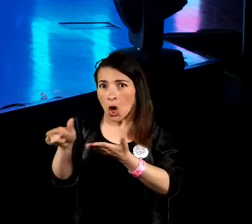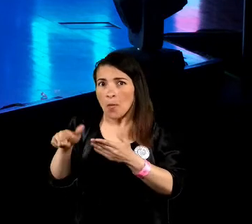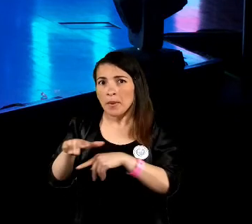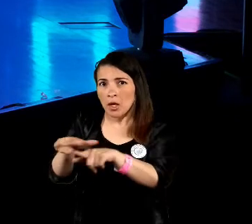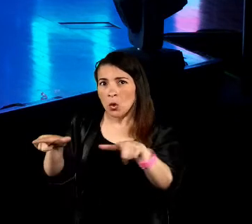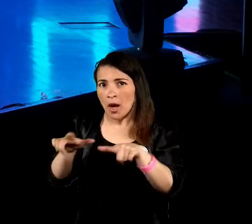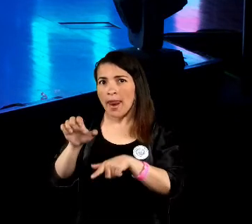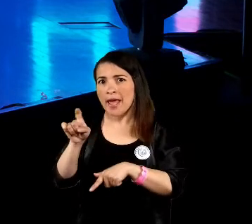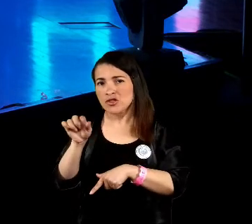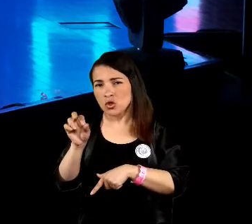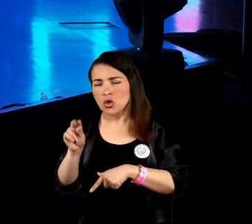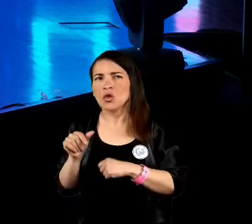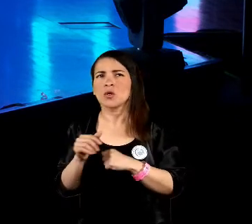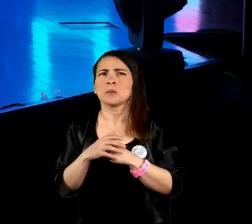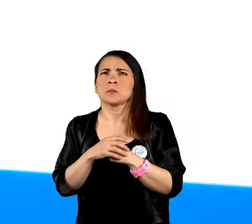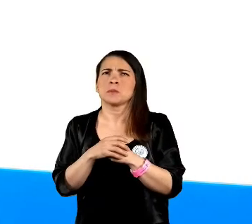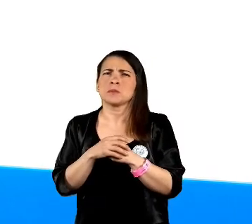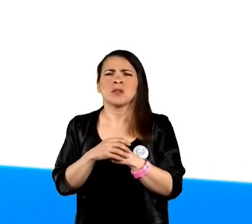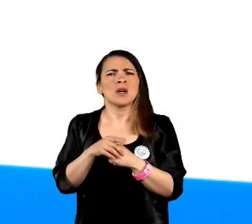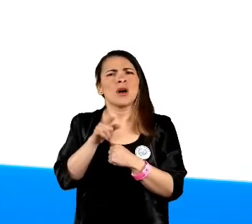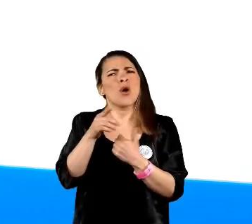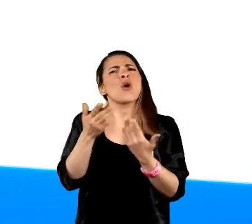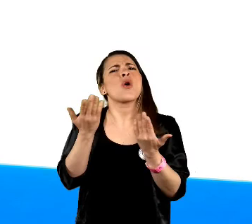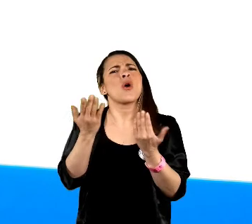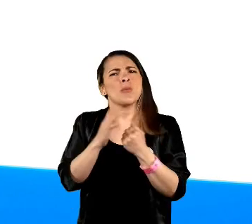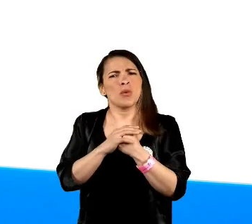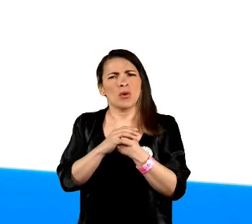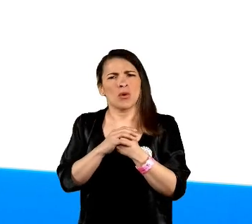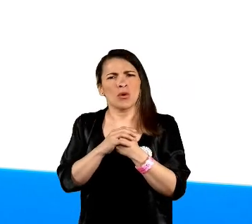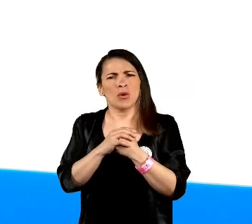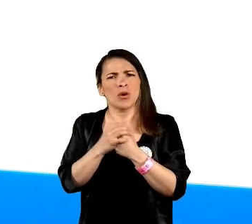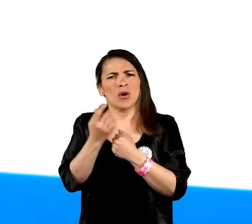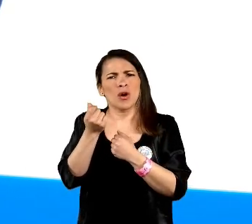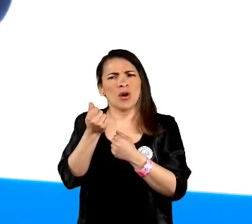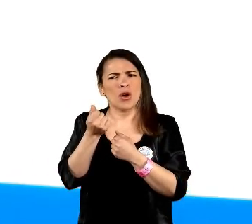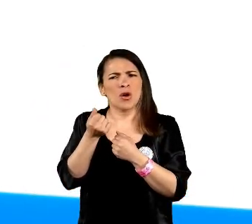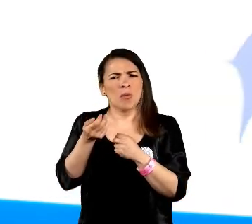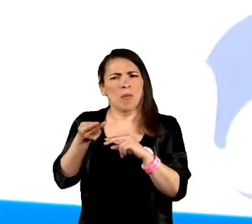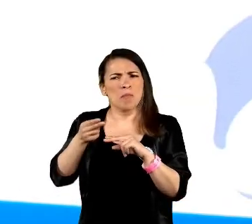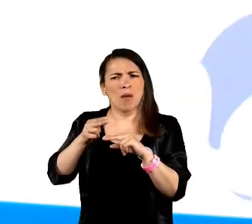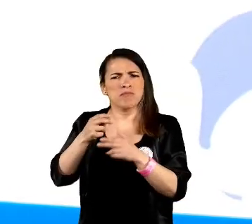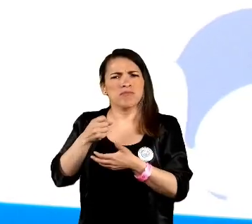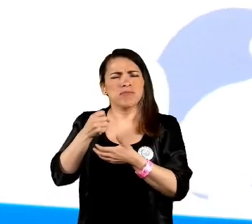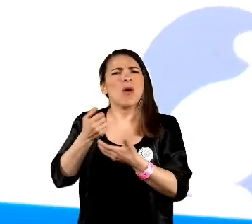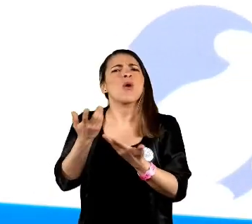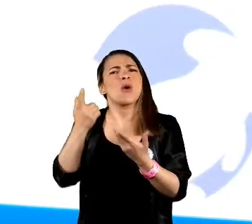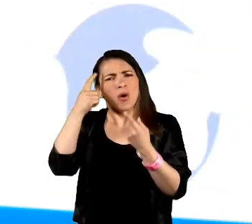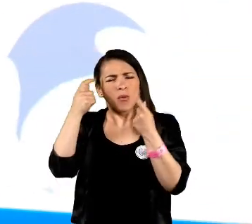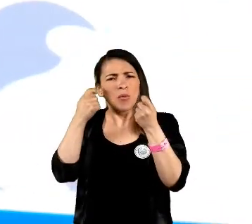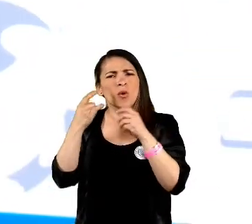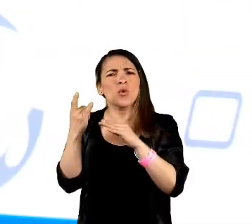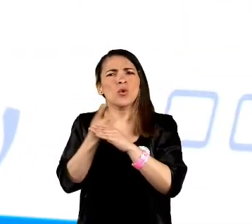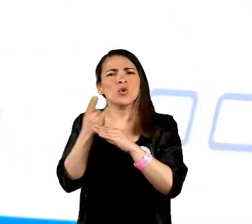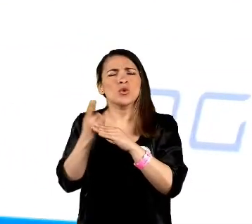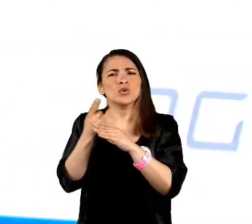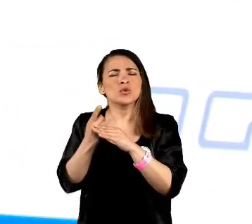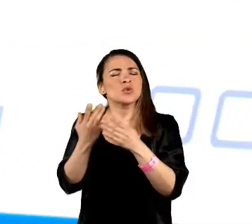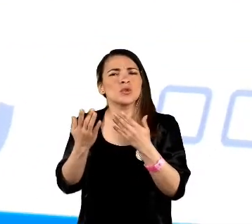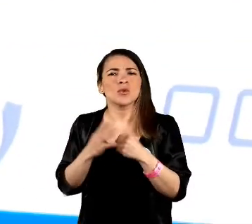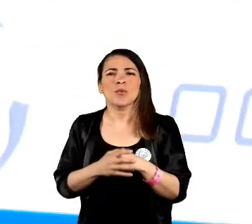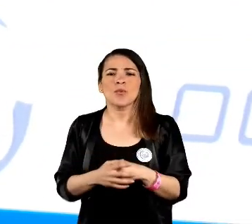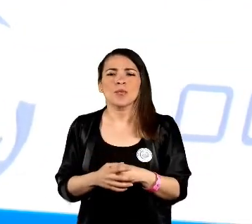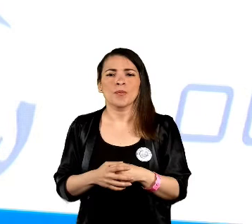Cómo se valorizó esa empresa a la hora de crear adquirirse solo estamos utilizó alguna mecánica como en múltiplo